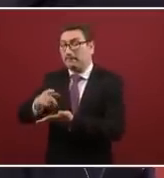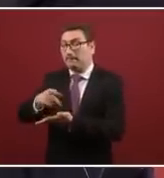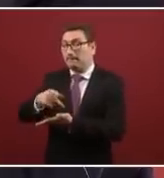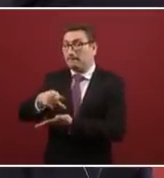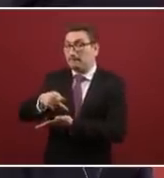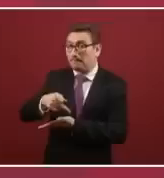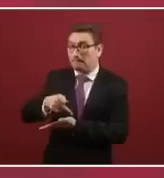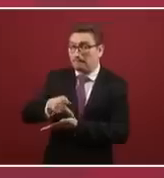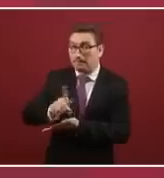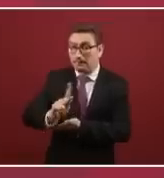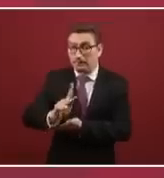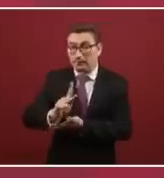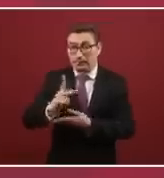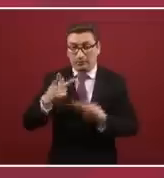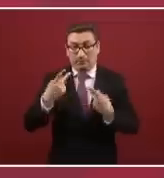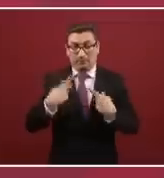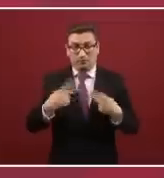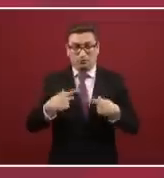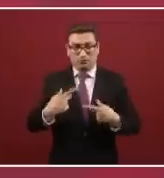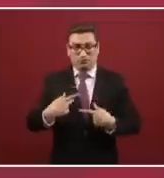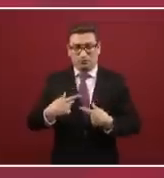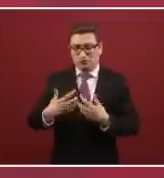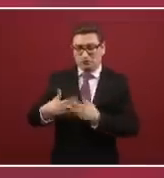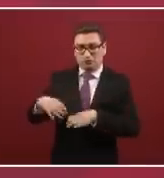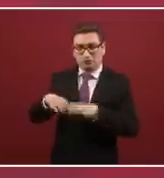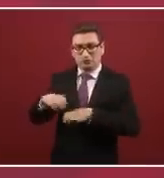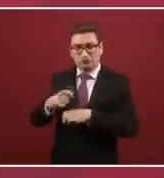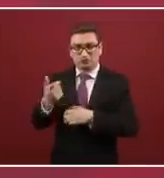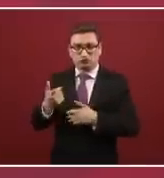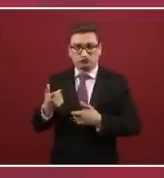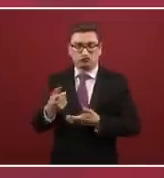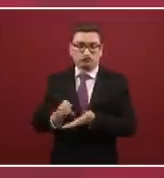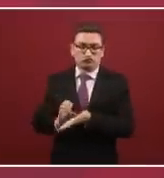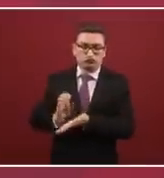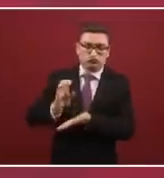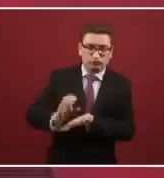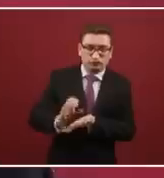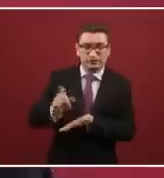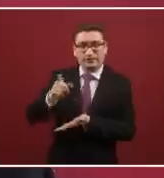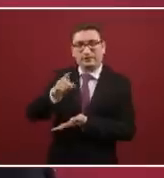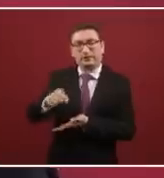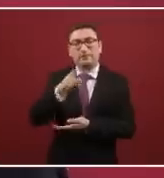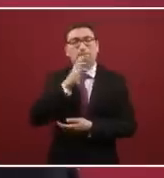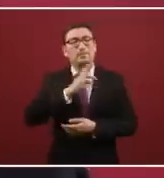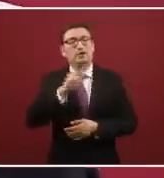los inversionistas quieren que se preocupe por